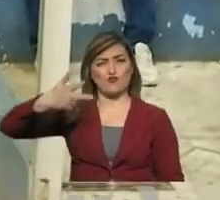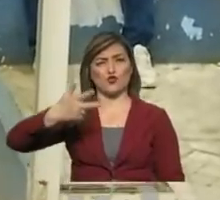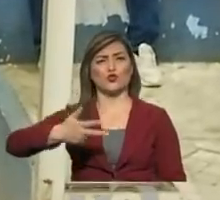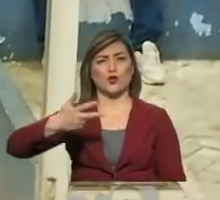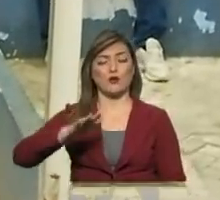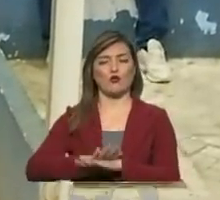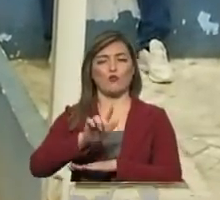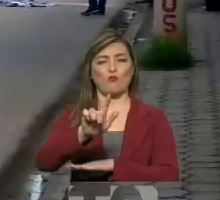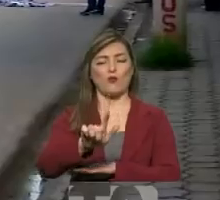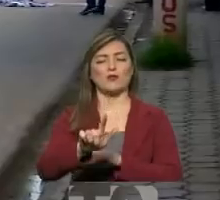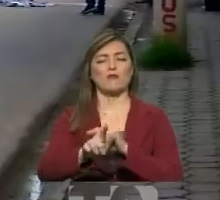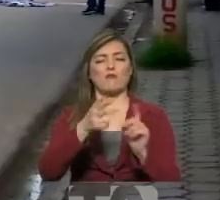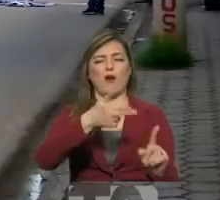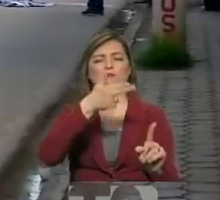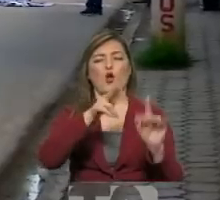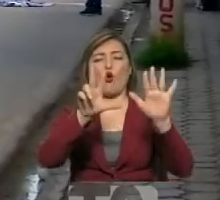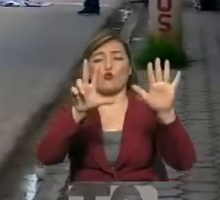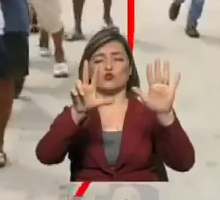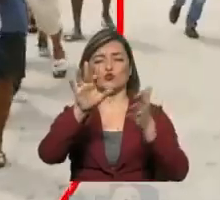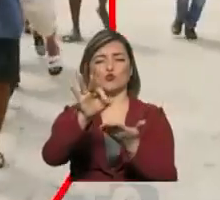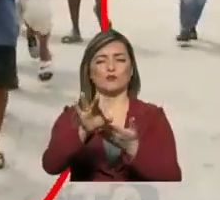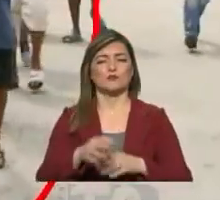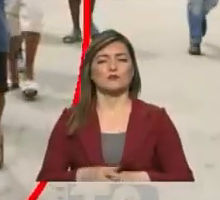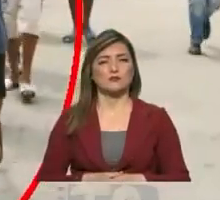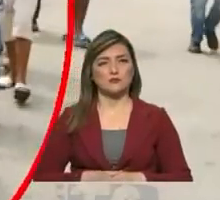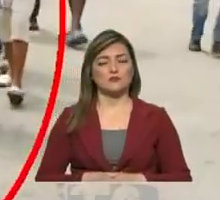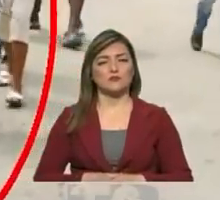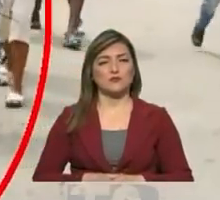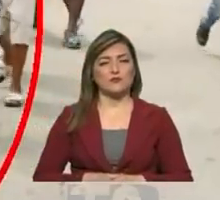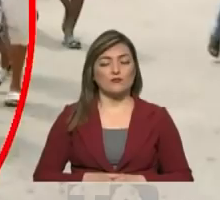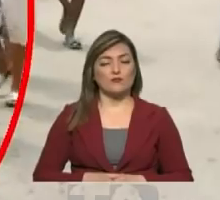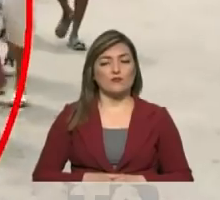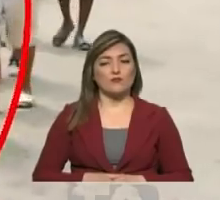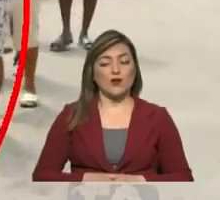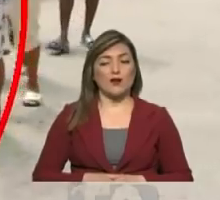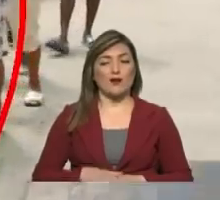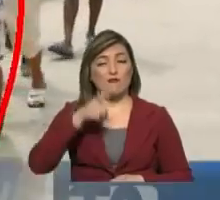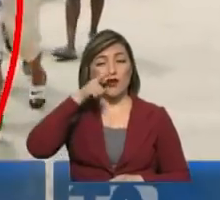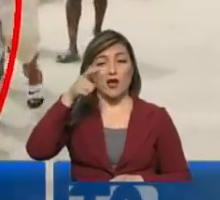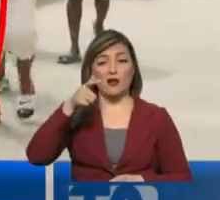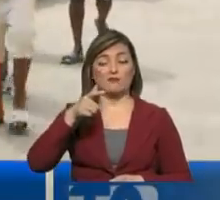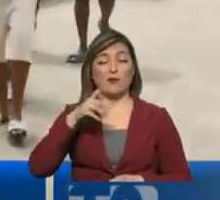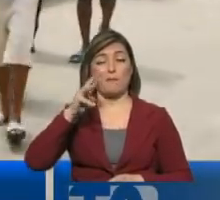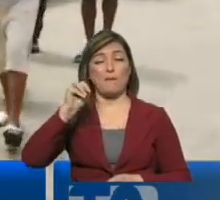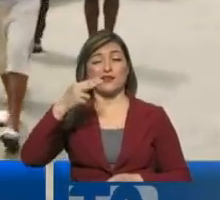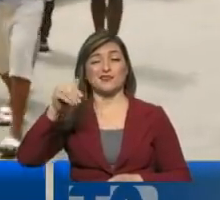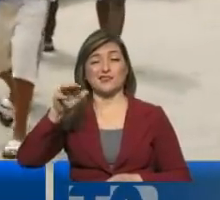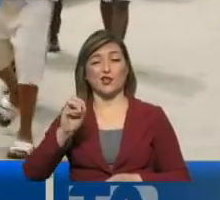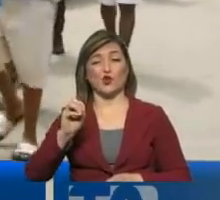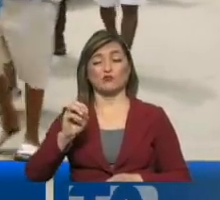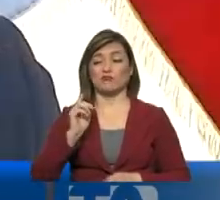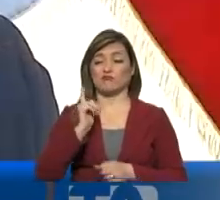supuesto responsable de al menos 8 asesinatos en Durán, a favor de quien Machado emitió un dictamen abstentivo y está en las calles. Que